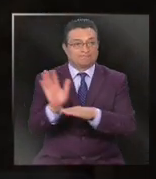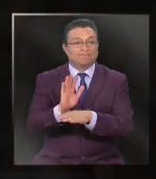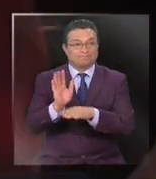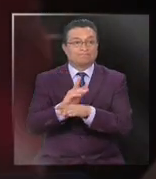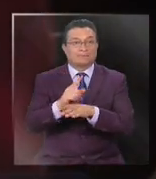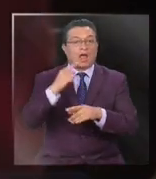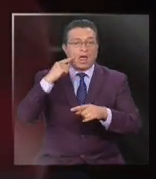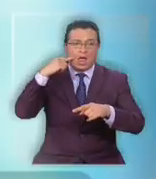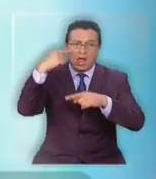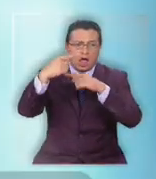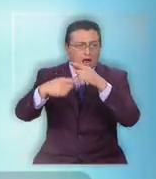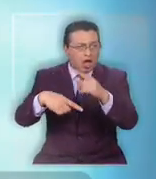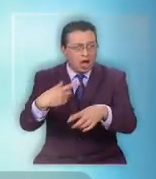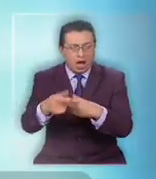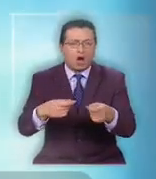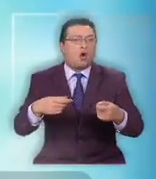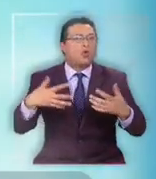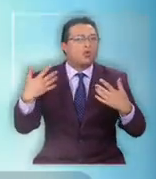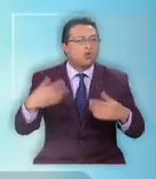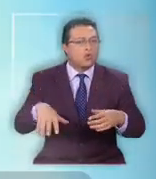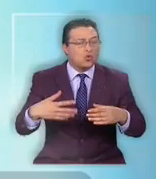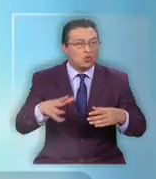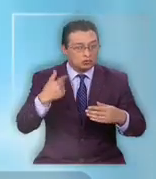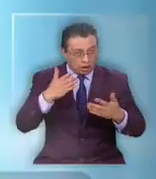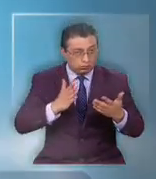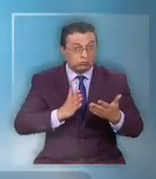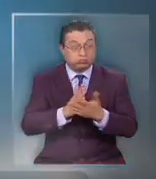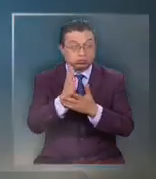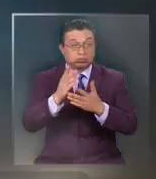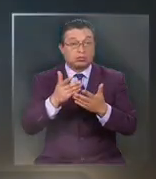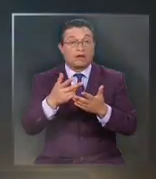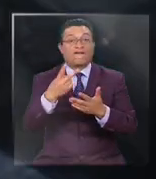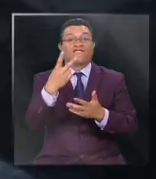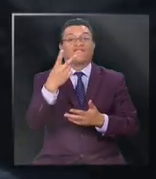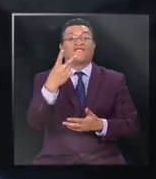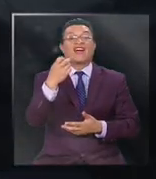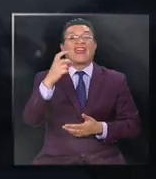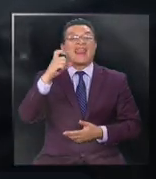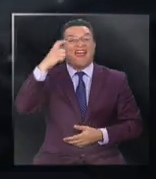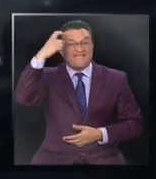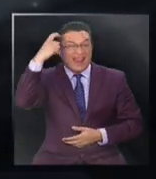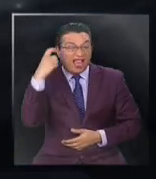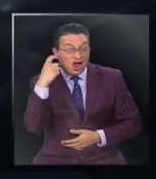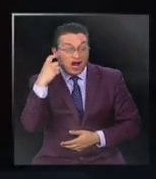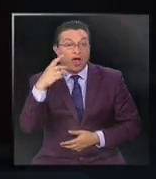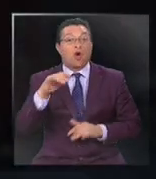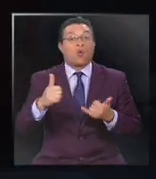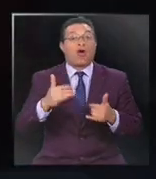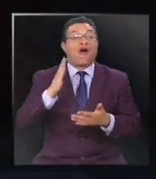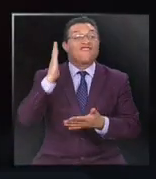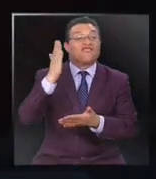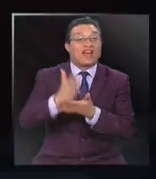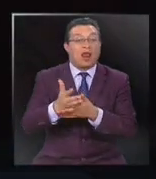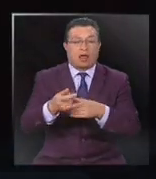con históricas cifras a varios días de su estreno, Vengadores Juego Final ya moviliza